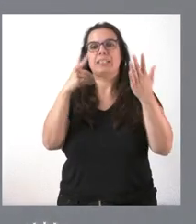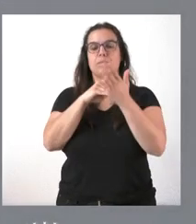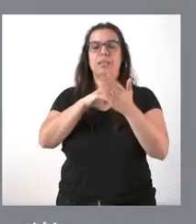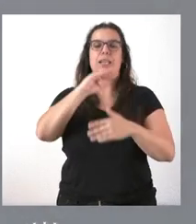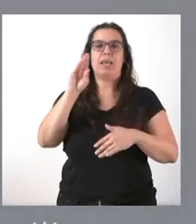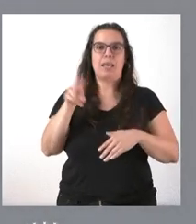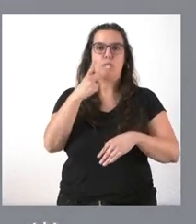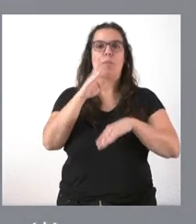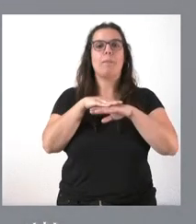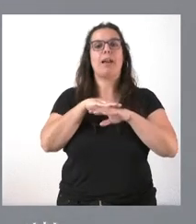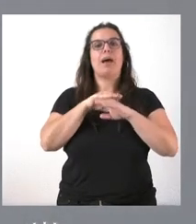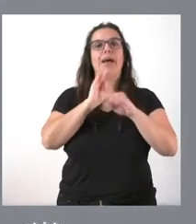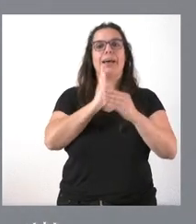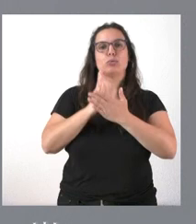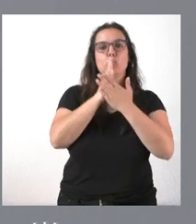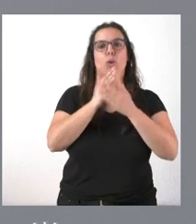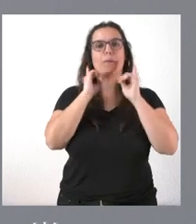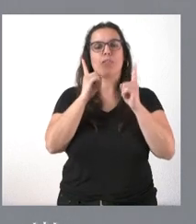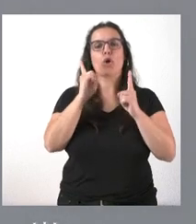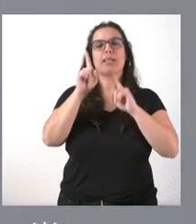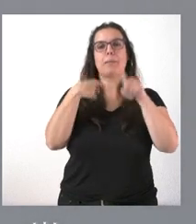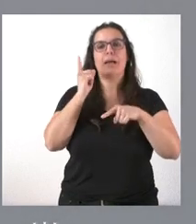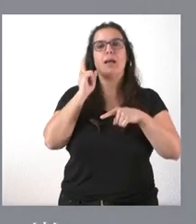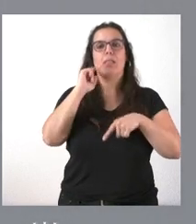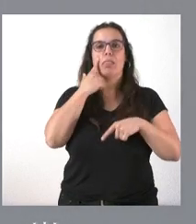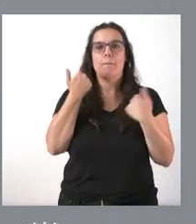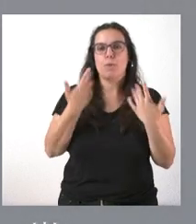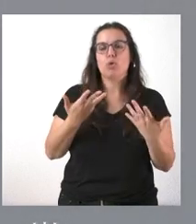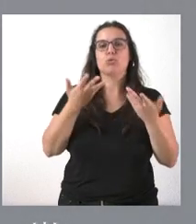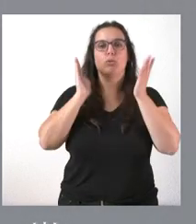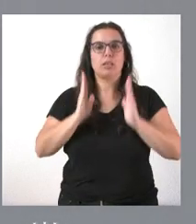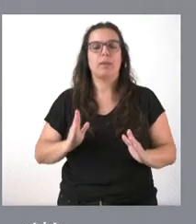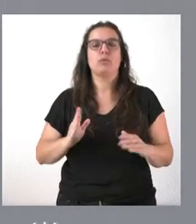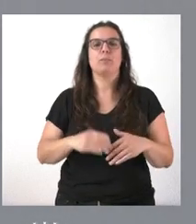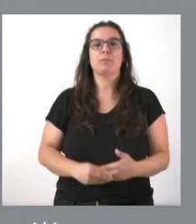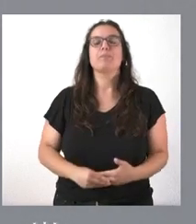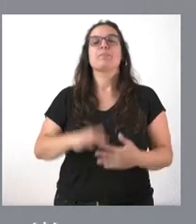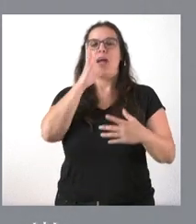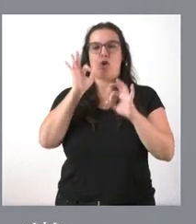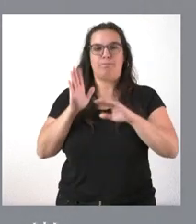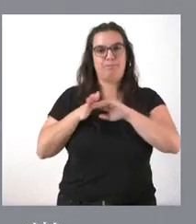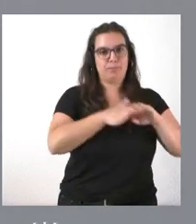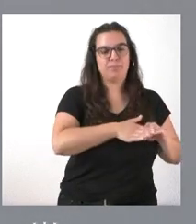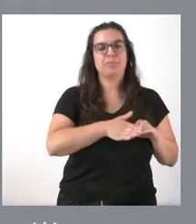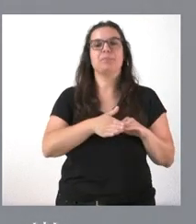este estudio de prevención y de tratamiento precoz y de análisis de estas enfermedades congénitas Ahora sí